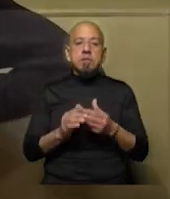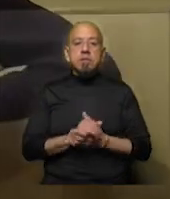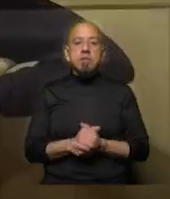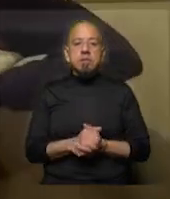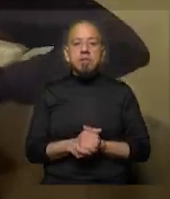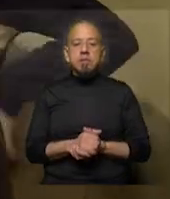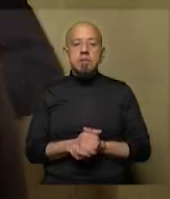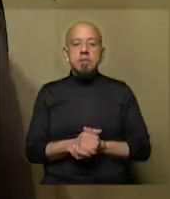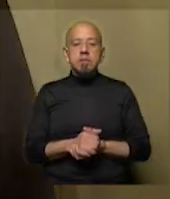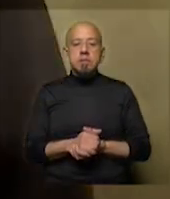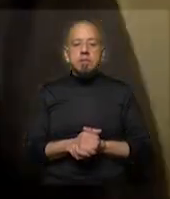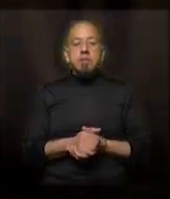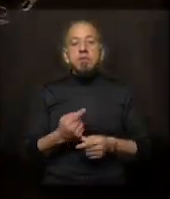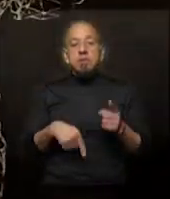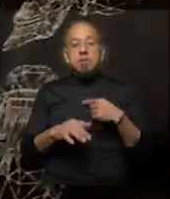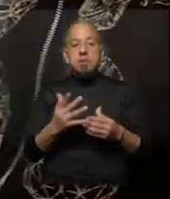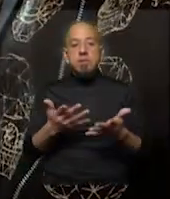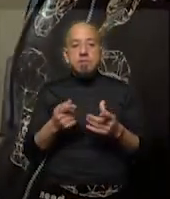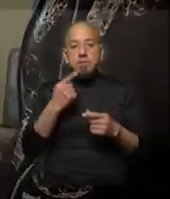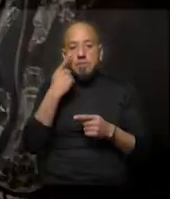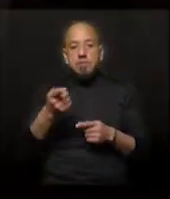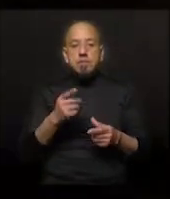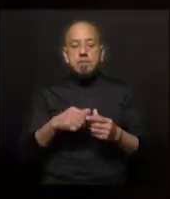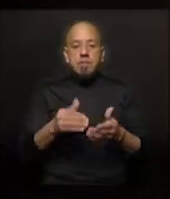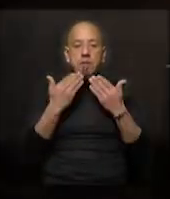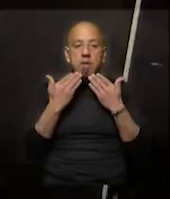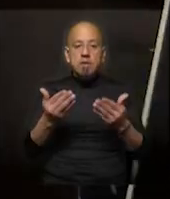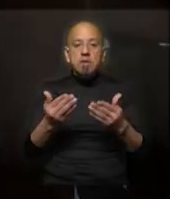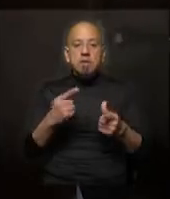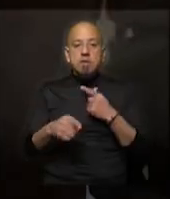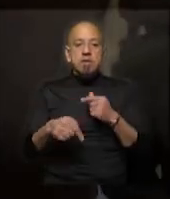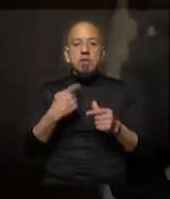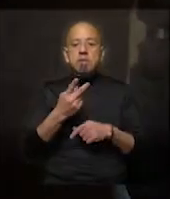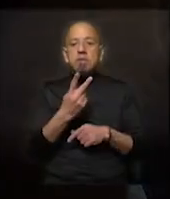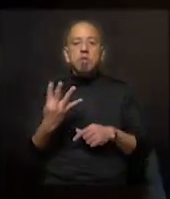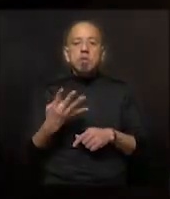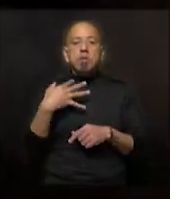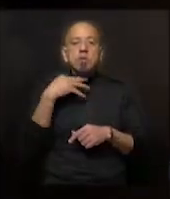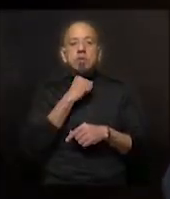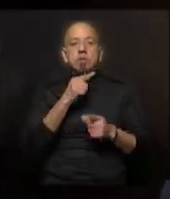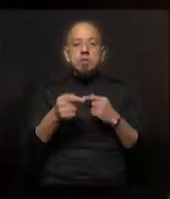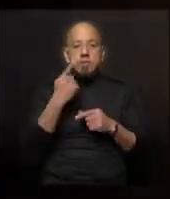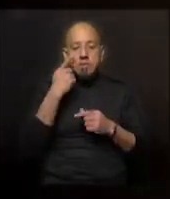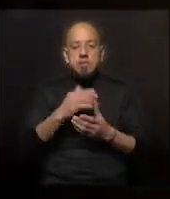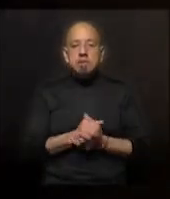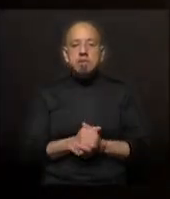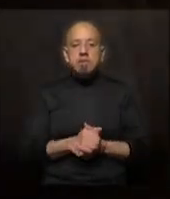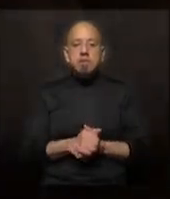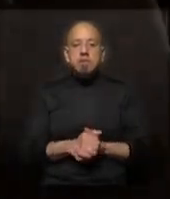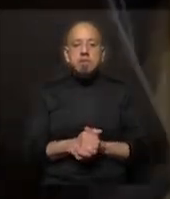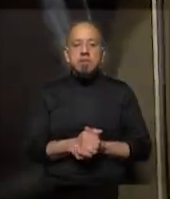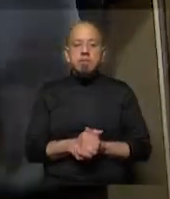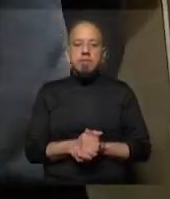Vámonos con esa bueno Entonces nos despedimos si ustedes se pueden ir acomodando muchísimas gracias y Muchos éxitos para el 24 seguramente nos veamos por ahí bueno Muchas gracias